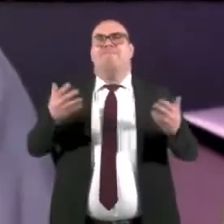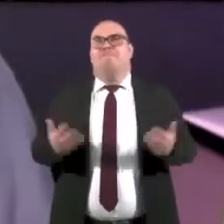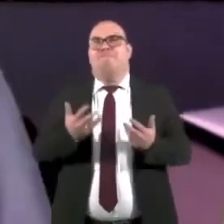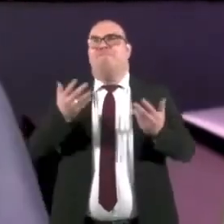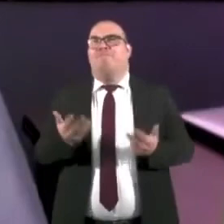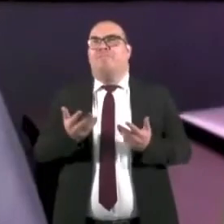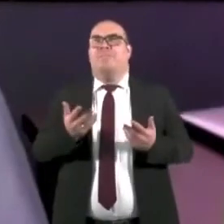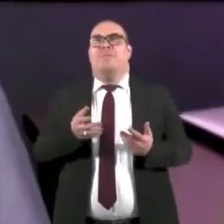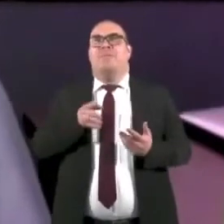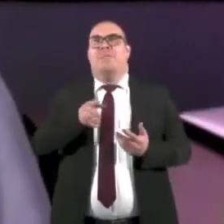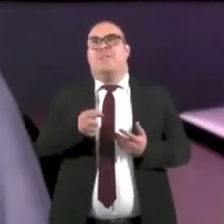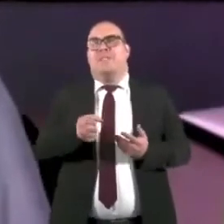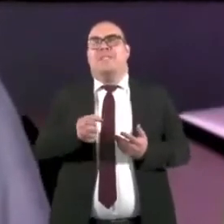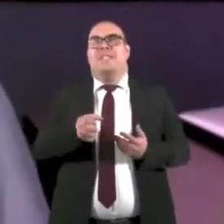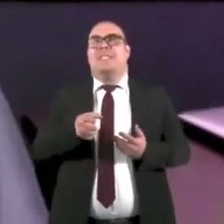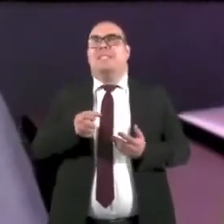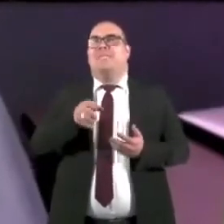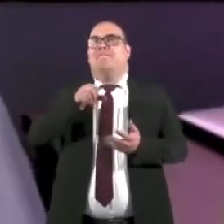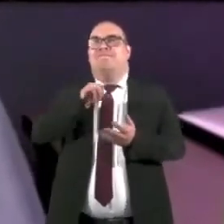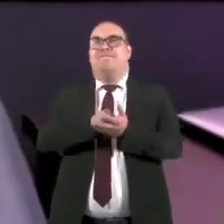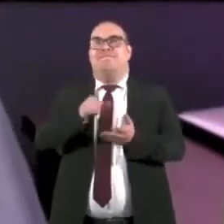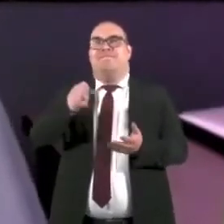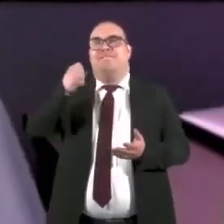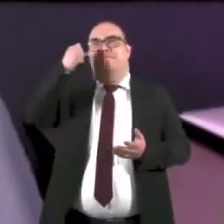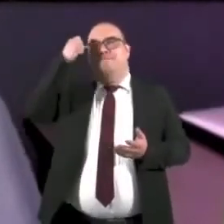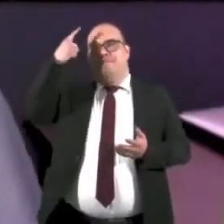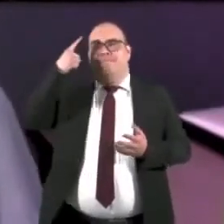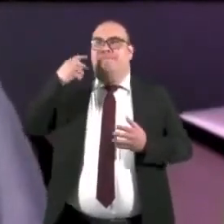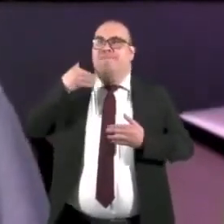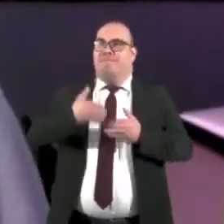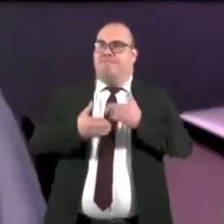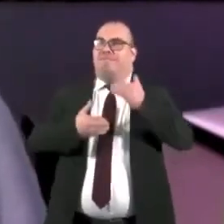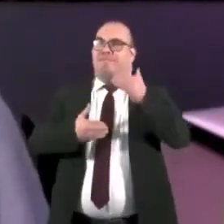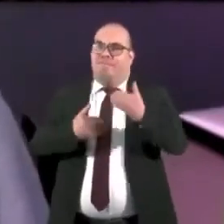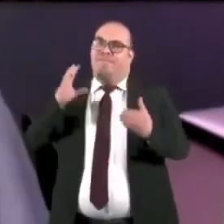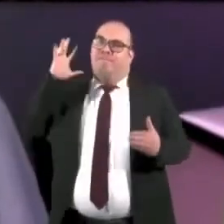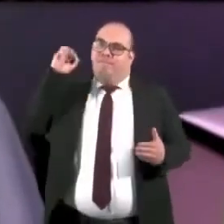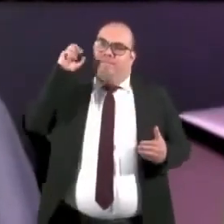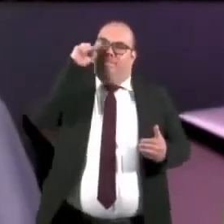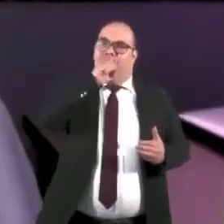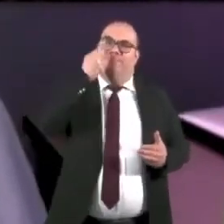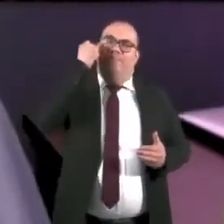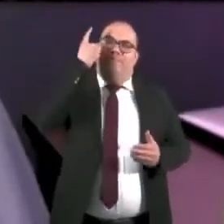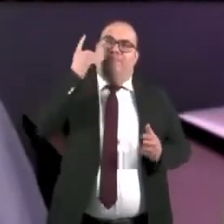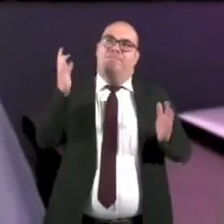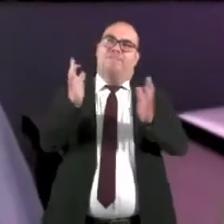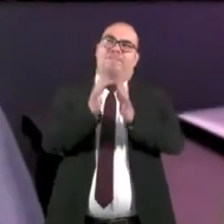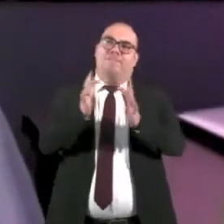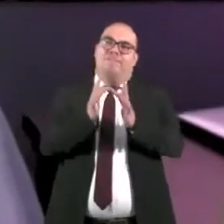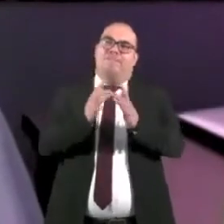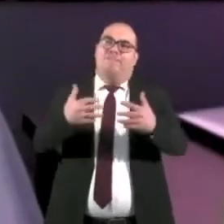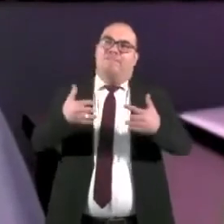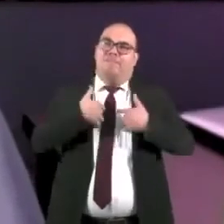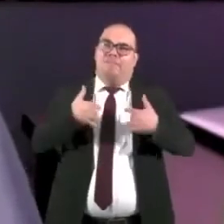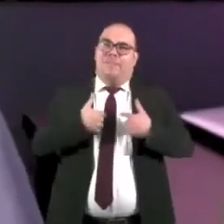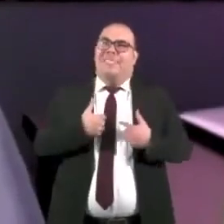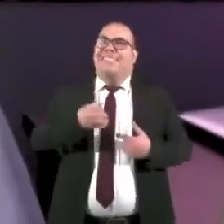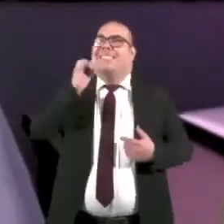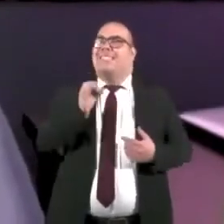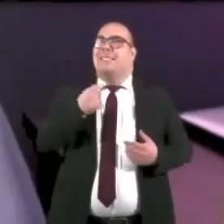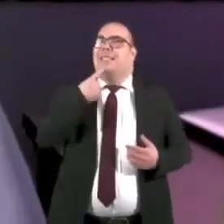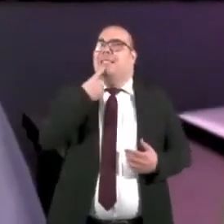uno lo va entendiendo cada vez mejor, y en este contacto con las víctimas, siempre lo he dicho y lo